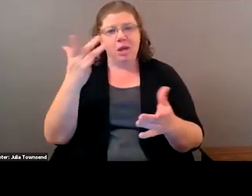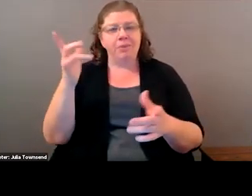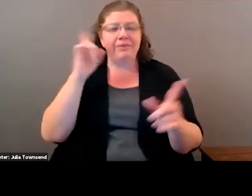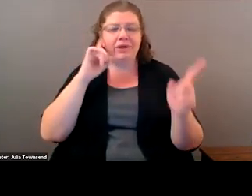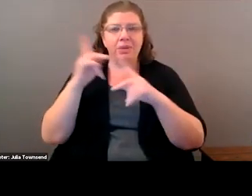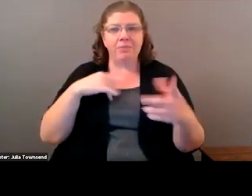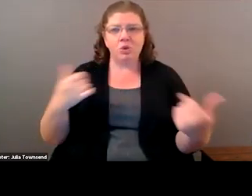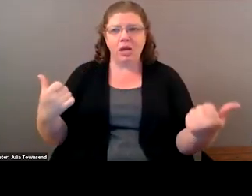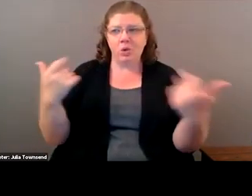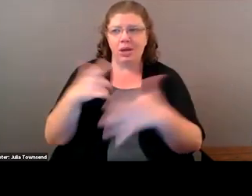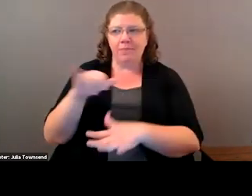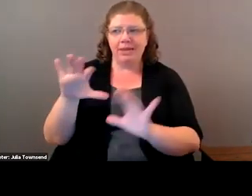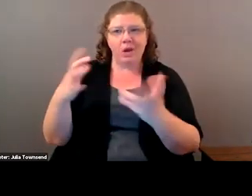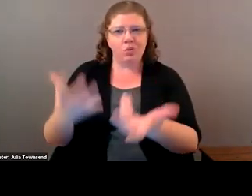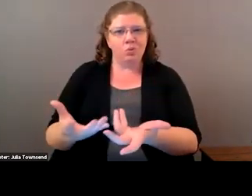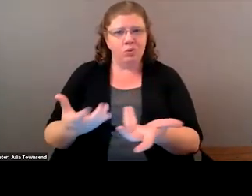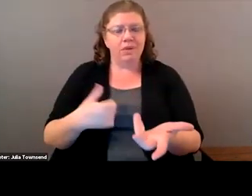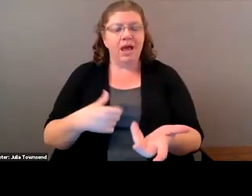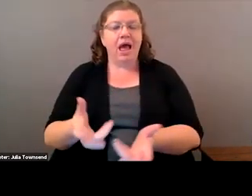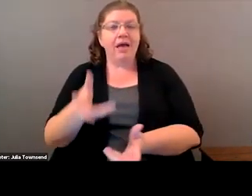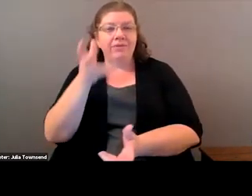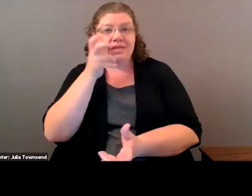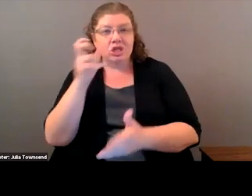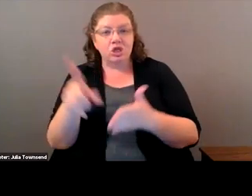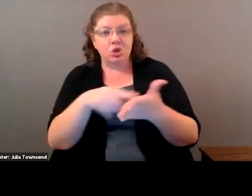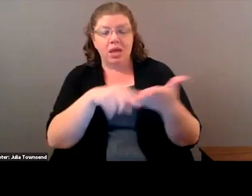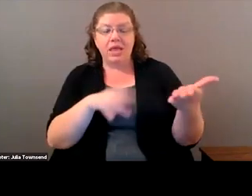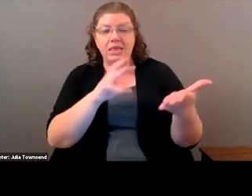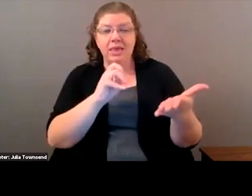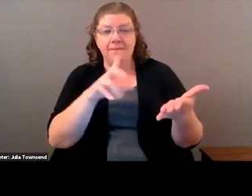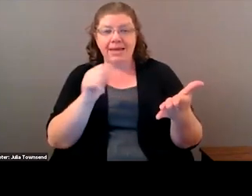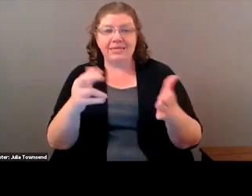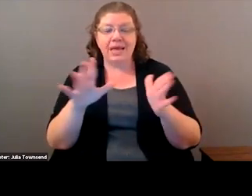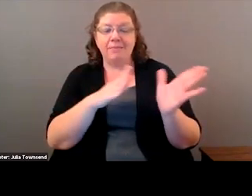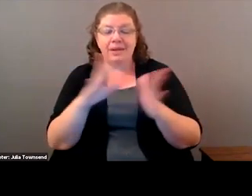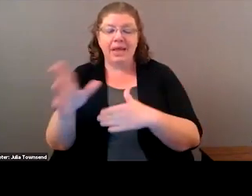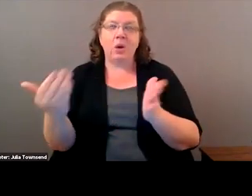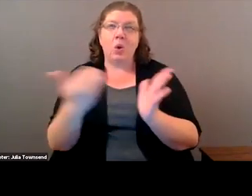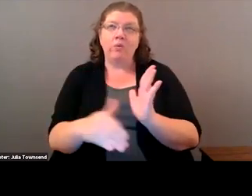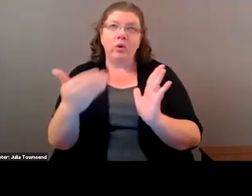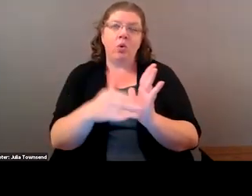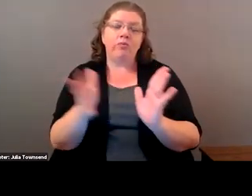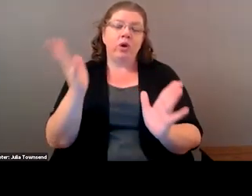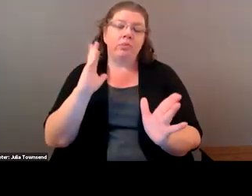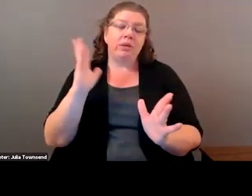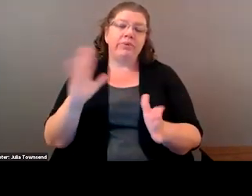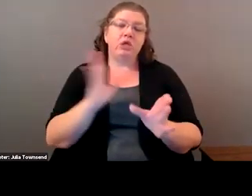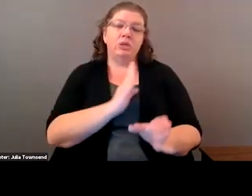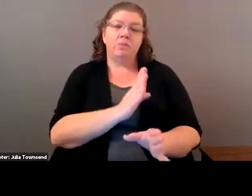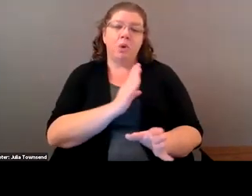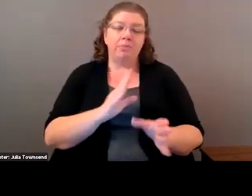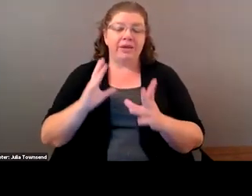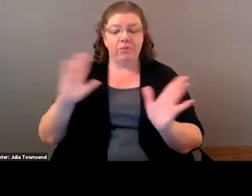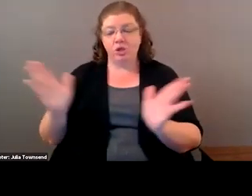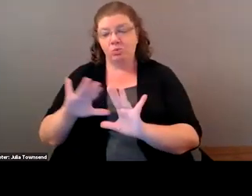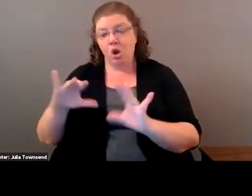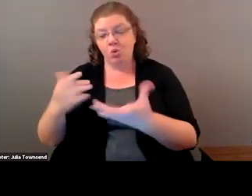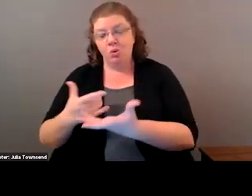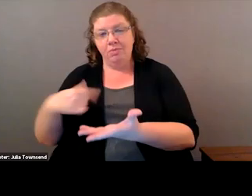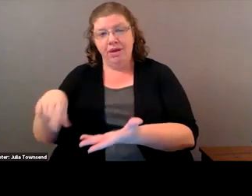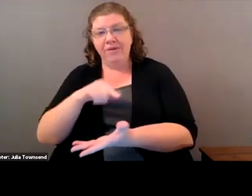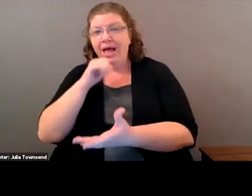no me gusta la gente que están tratando de intimidar a este grupo escuchado la crítica del plan meta una y otra vez en estas reuniones de un